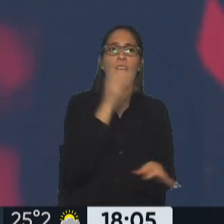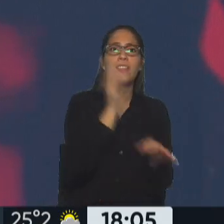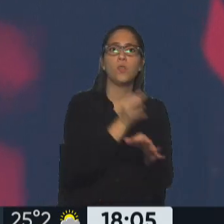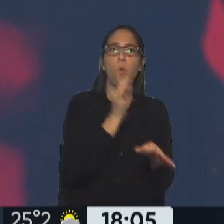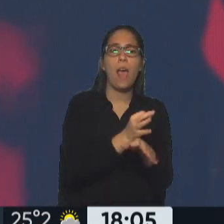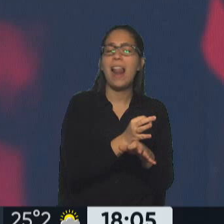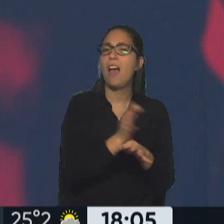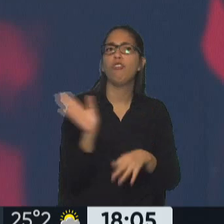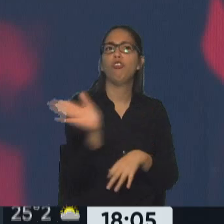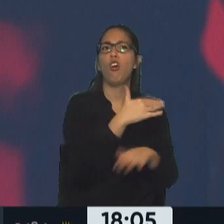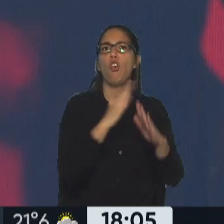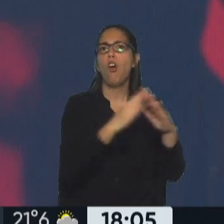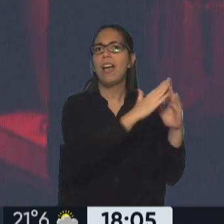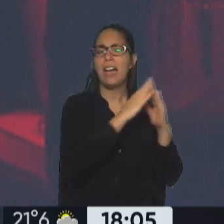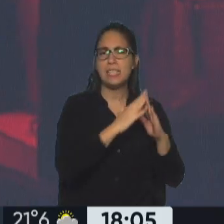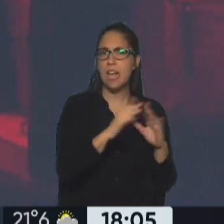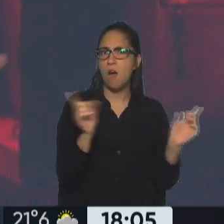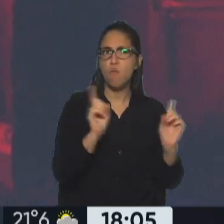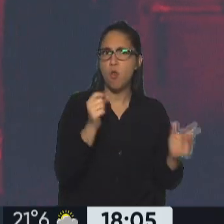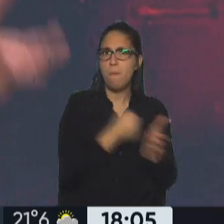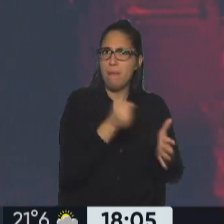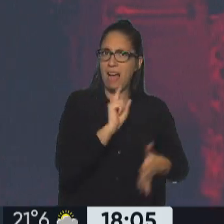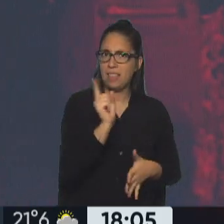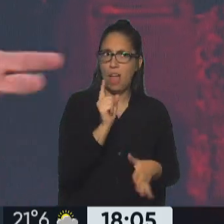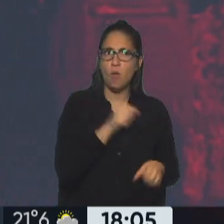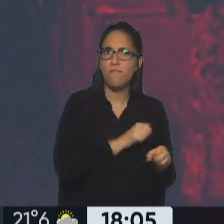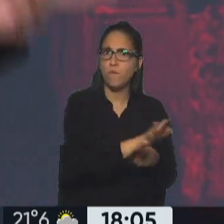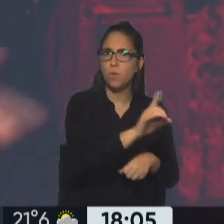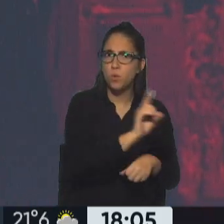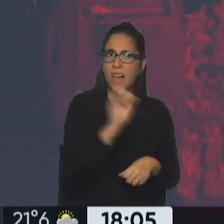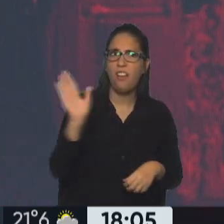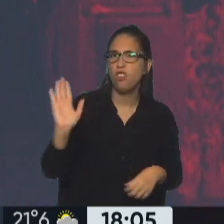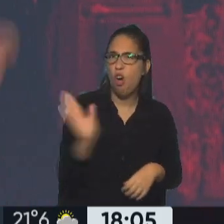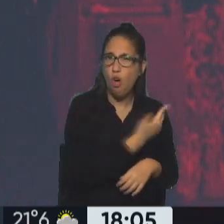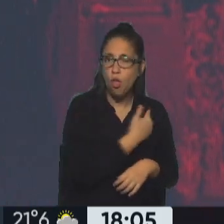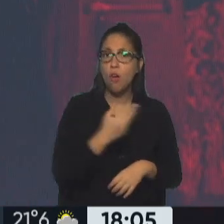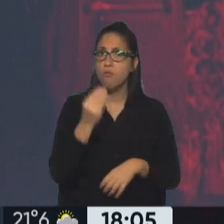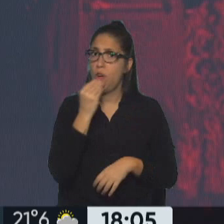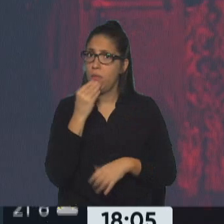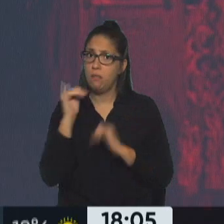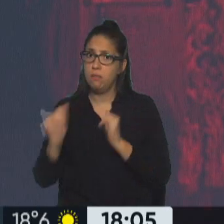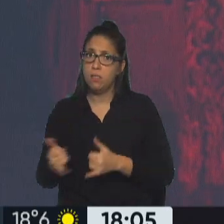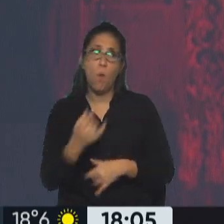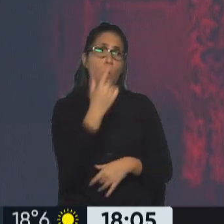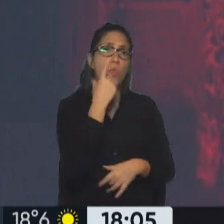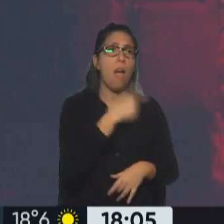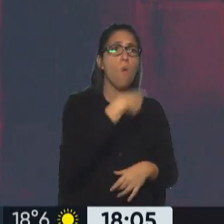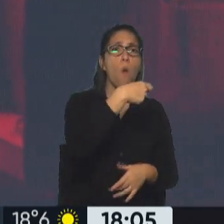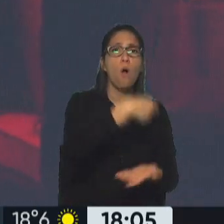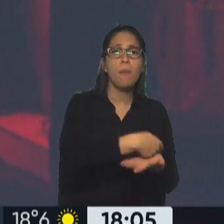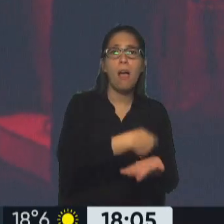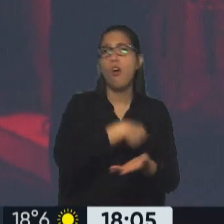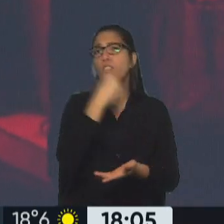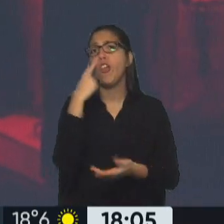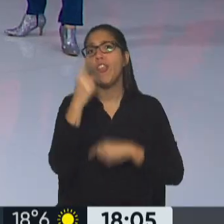en todos los hogares, como si alimentos y bebidas. Ni en la dimensión. Un día tenés que pagar la cuota, otro día comprar los útiles escolares, otro día comprar la